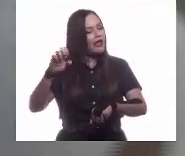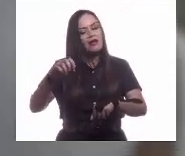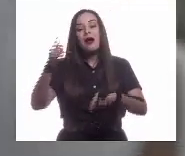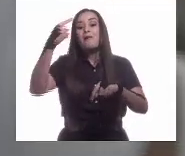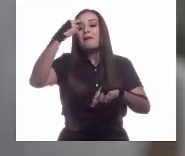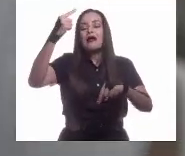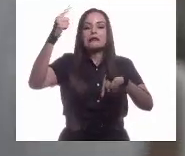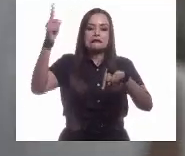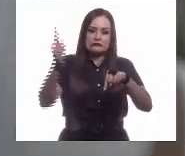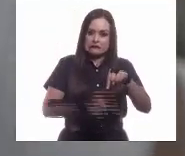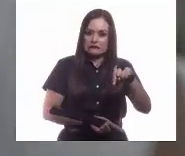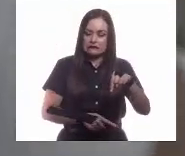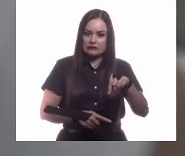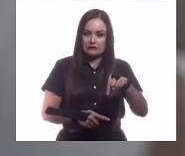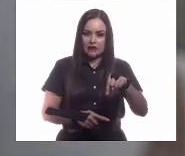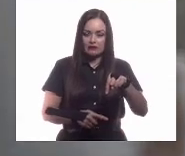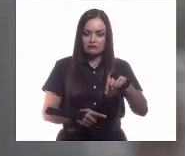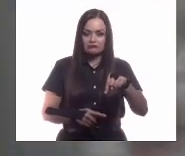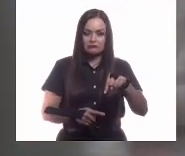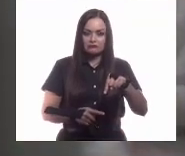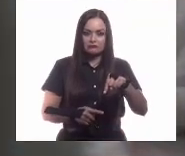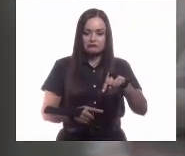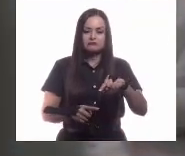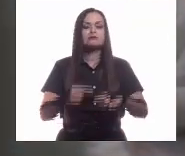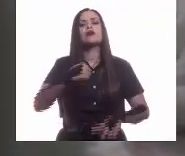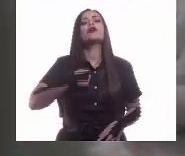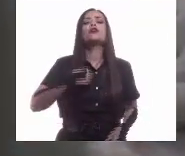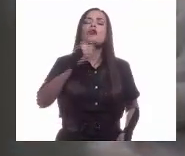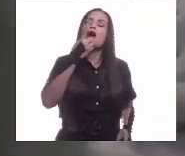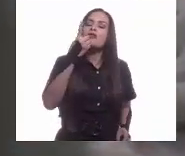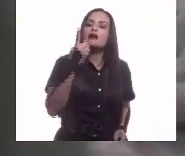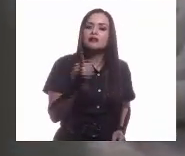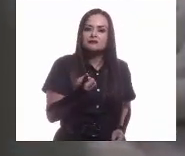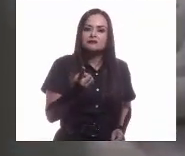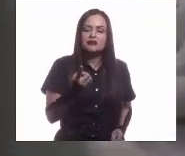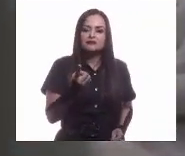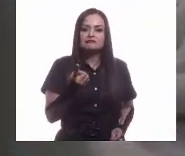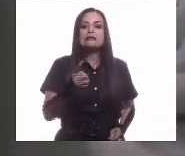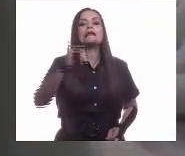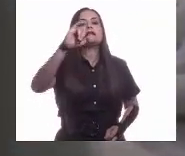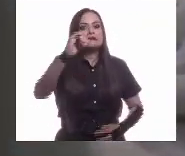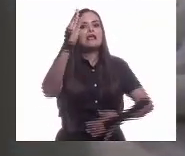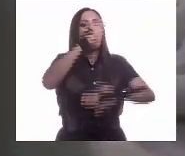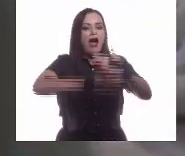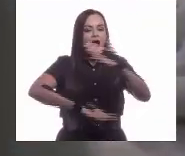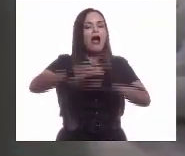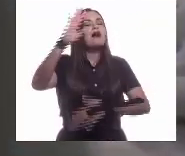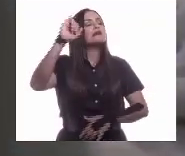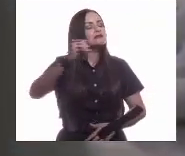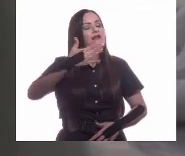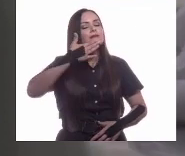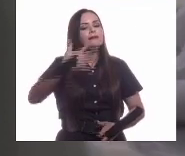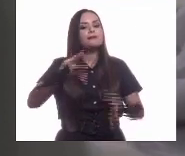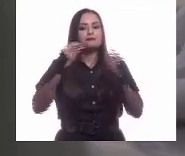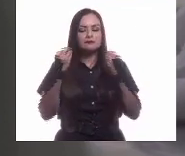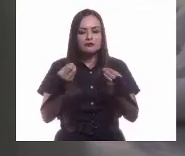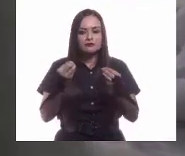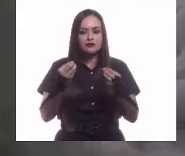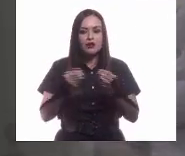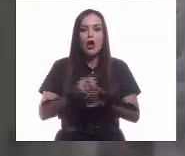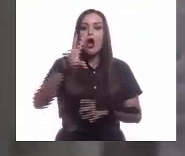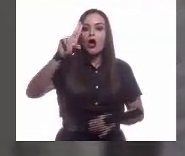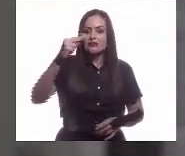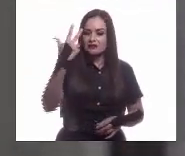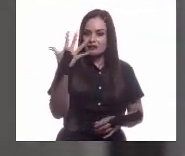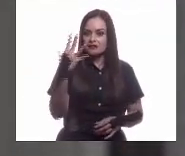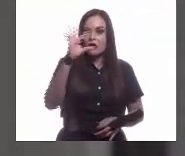mosco Aedes aegypti y me complace informarles que ha sido muy exitoso. El 85%